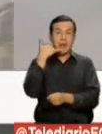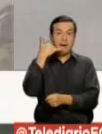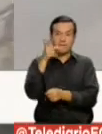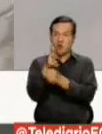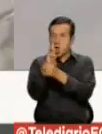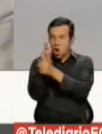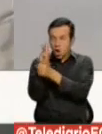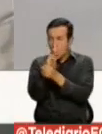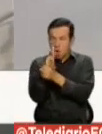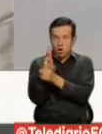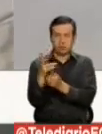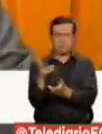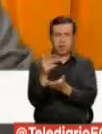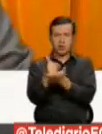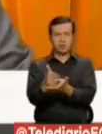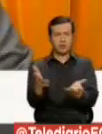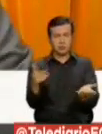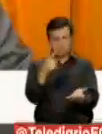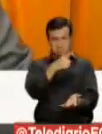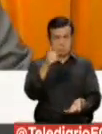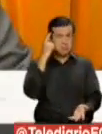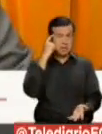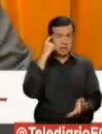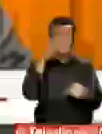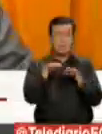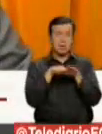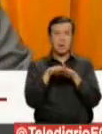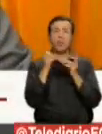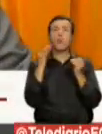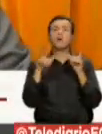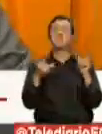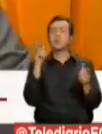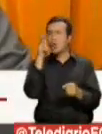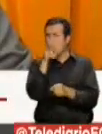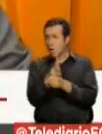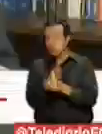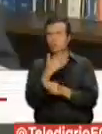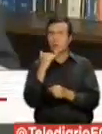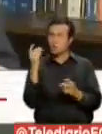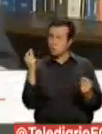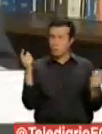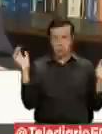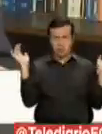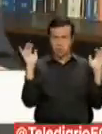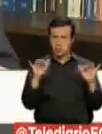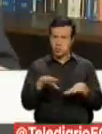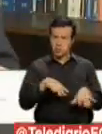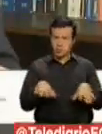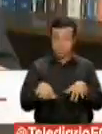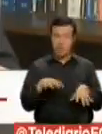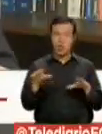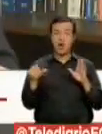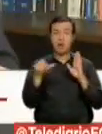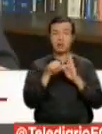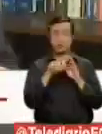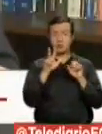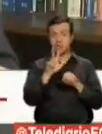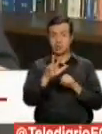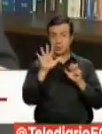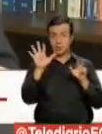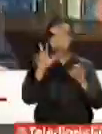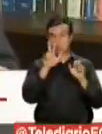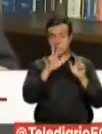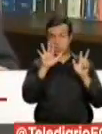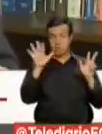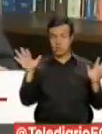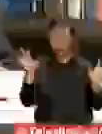auxiliar a la víctima. Vea lo que pasó en Ibarra, ¿cuántos firmaron? Y más bien, todos hubiesen actuado. El artículo 38 de la Ley Orgánica Integral